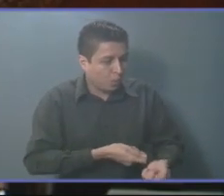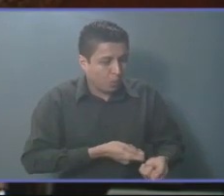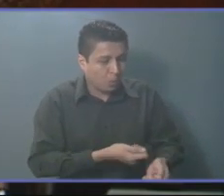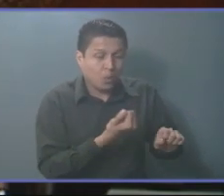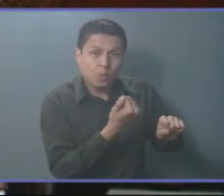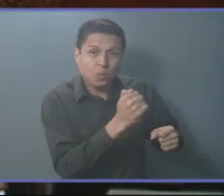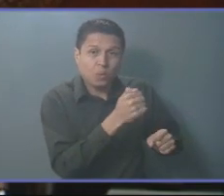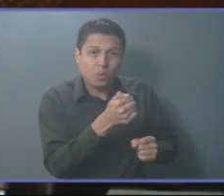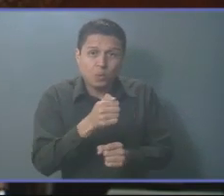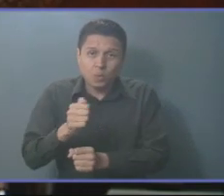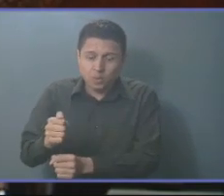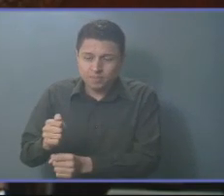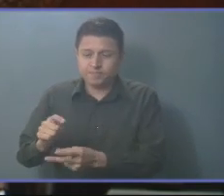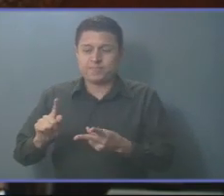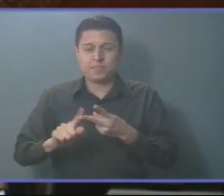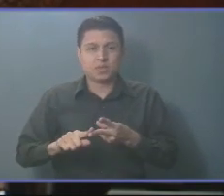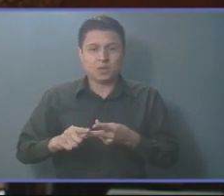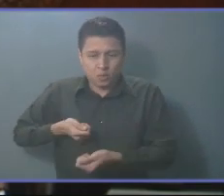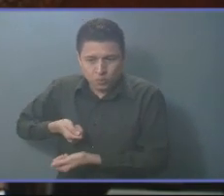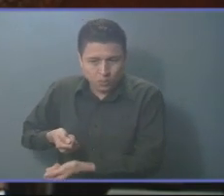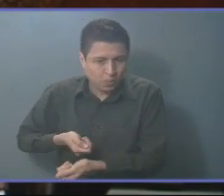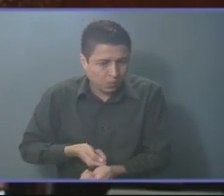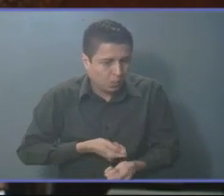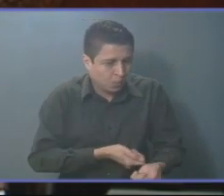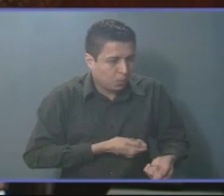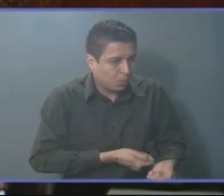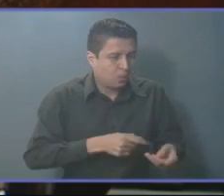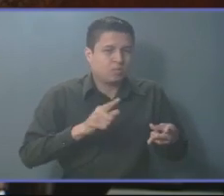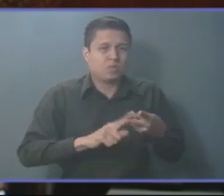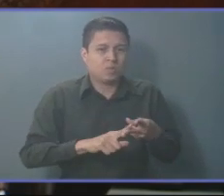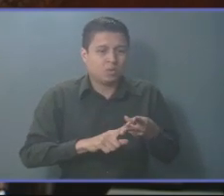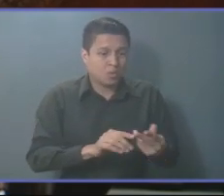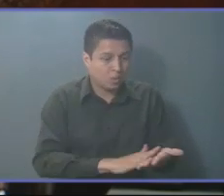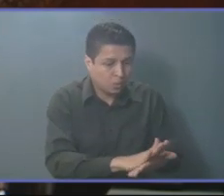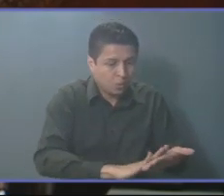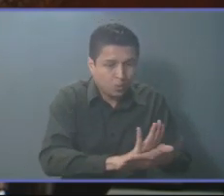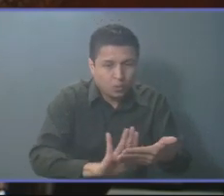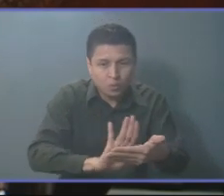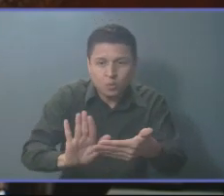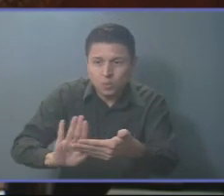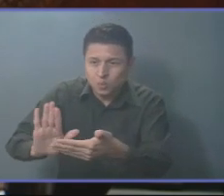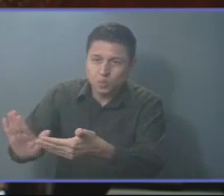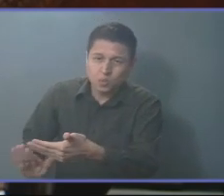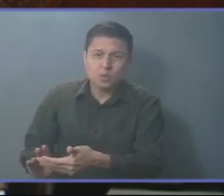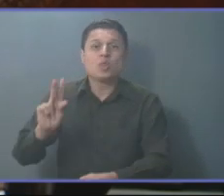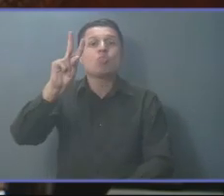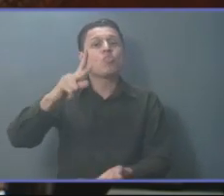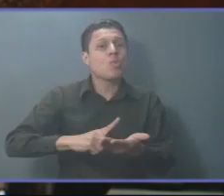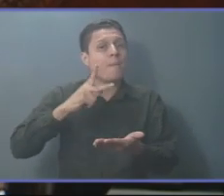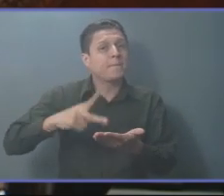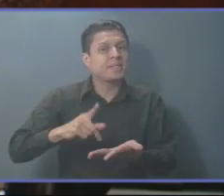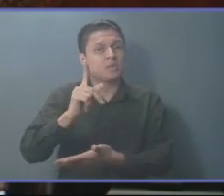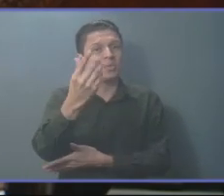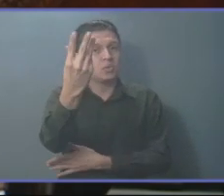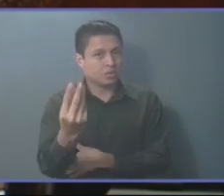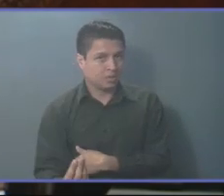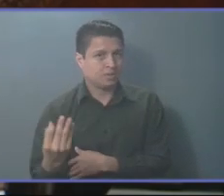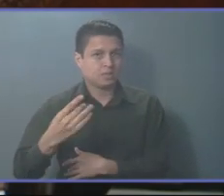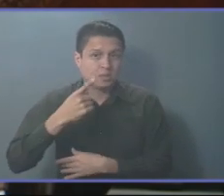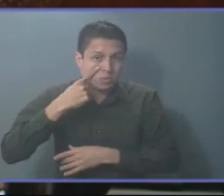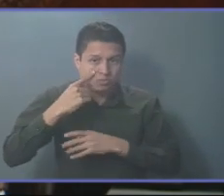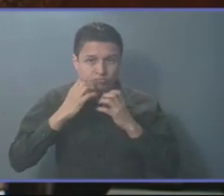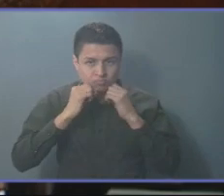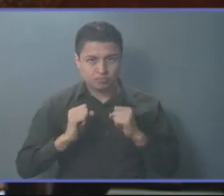de escritorios y puestos de trabajo, puertas, teléfonos, teclados y los objetos de trabajo, haciendo uso correcto de